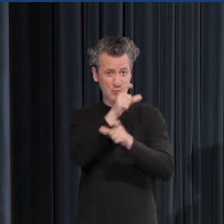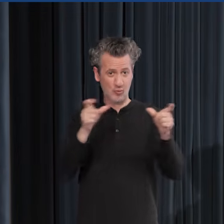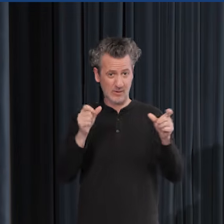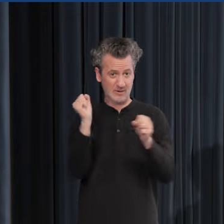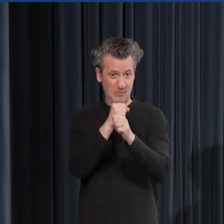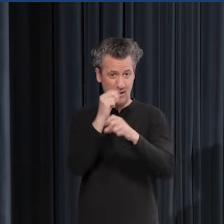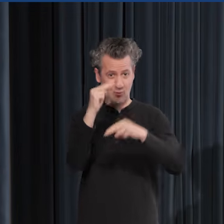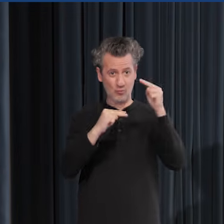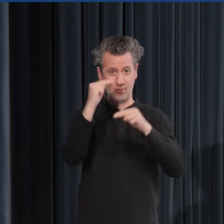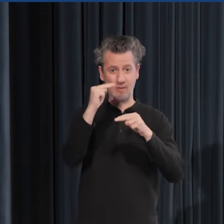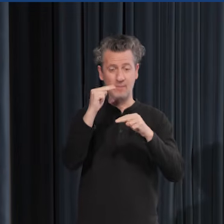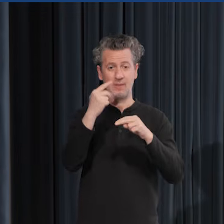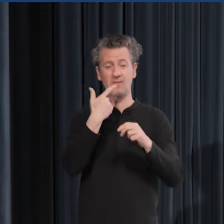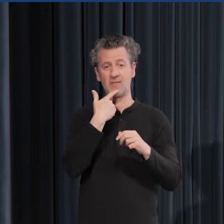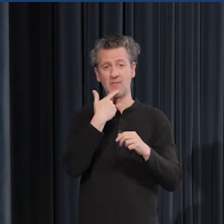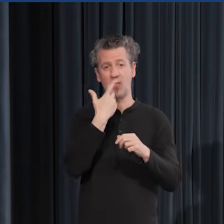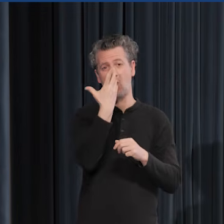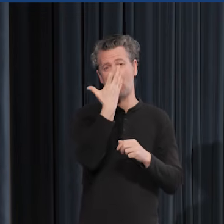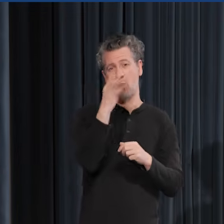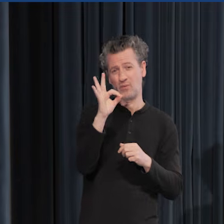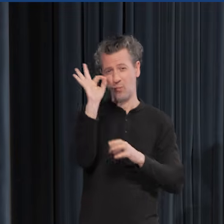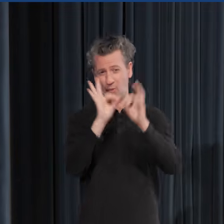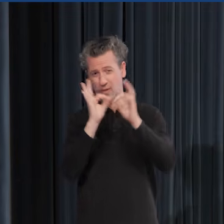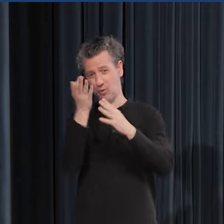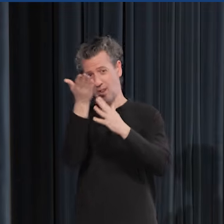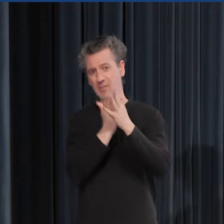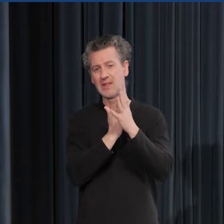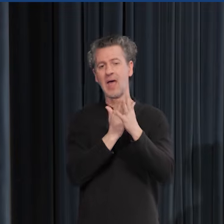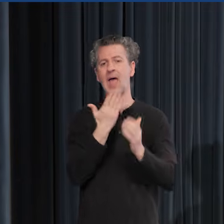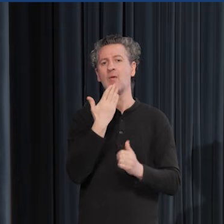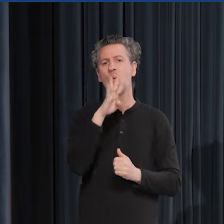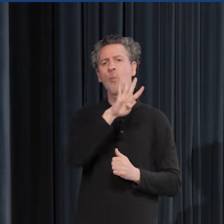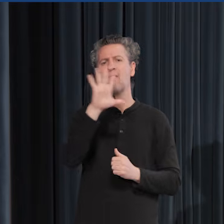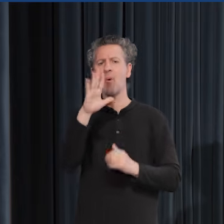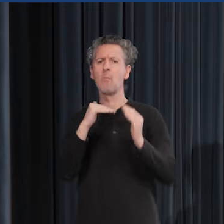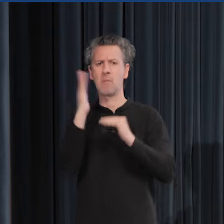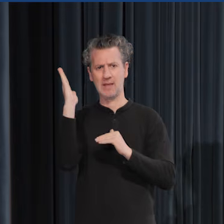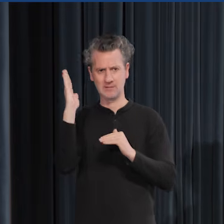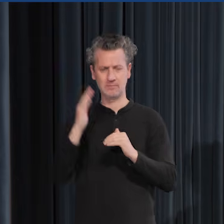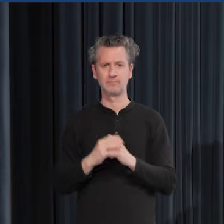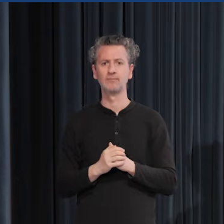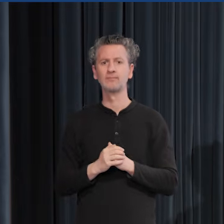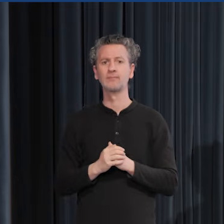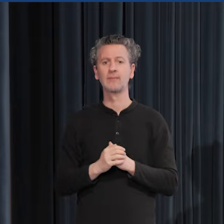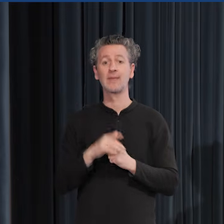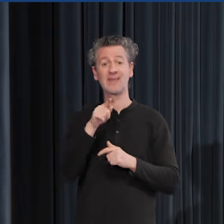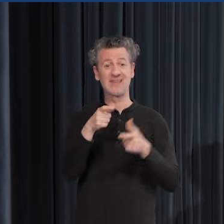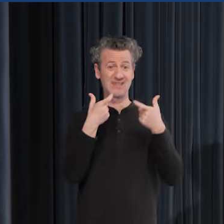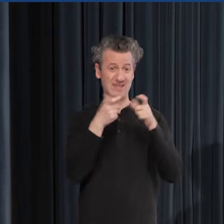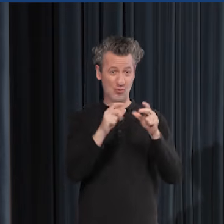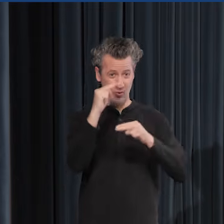mitad de la población empleada en la construcción tiene más de 45 años. También es un sector en